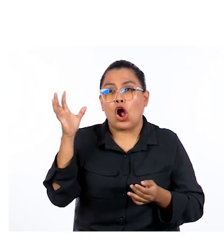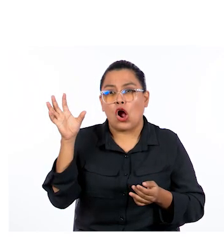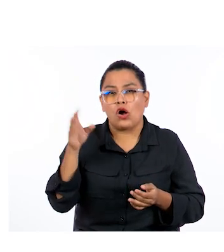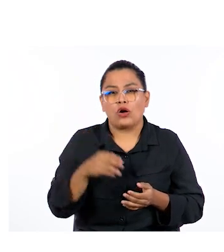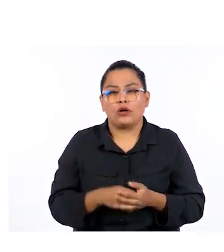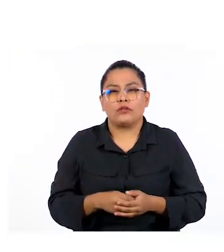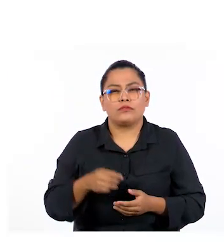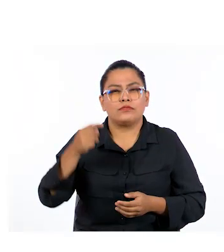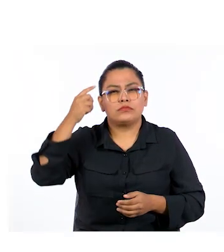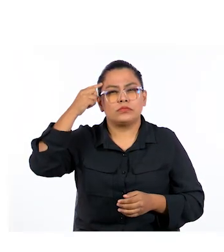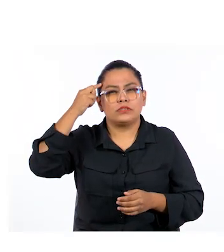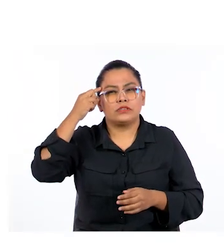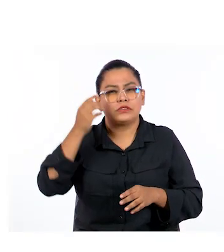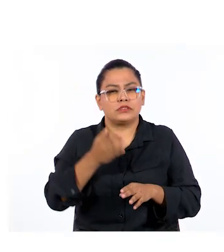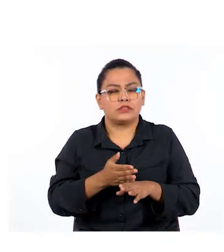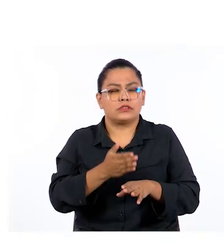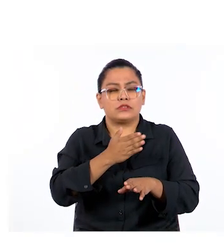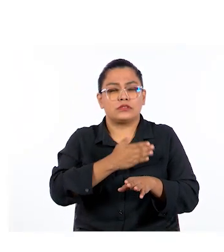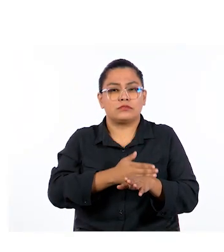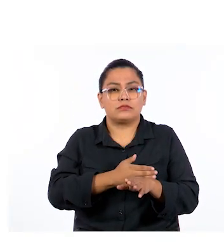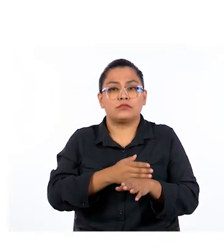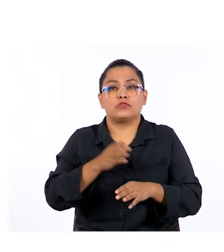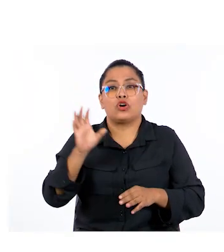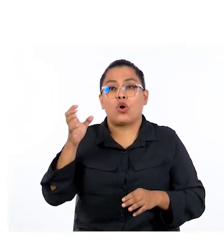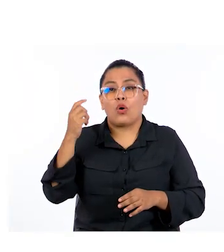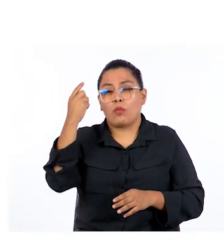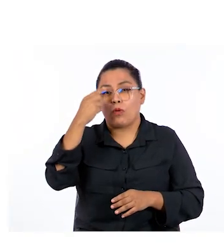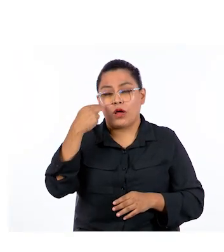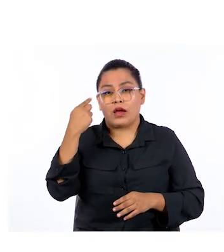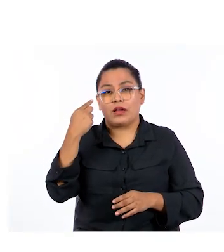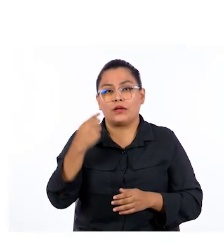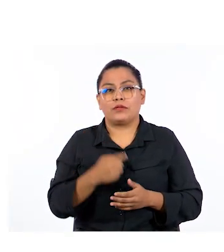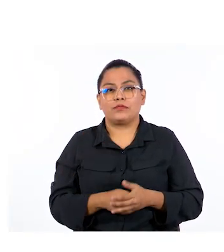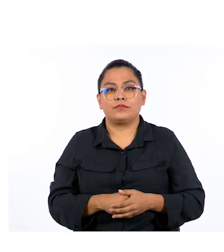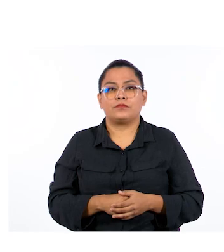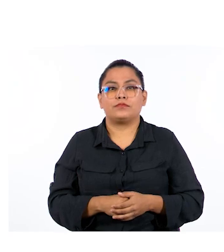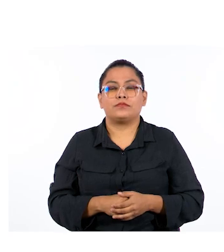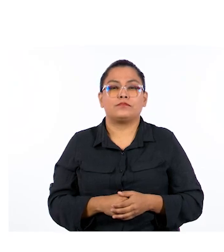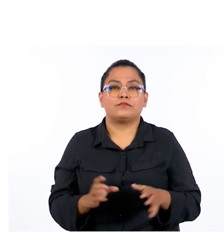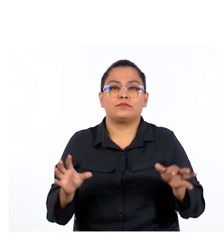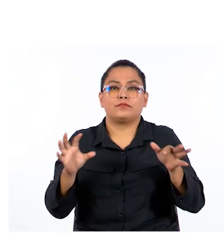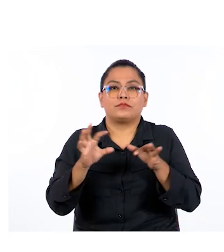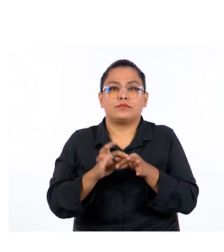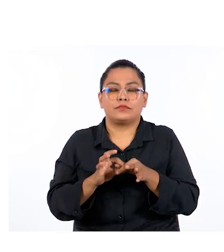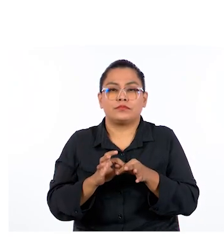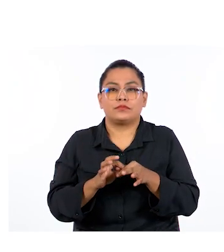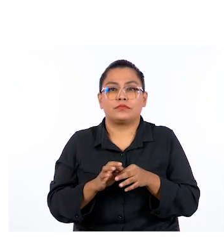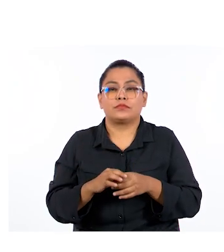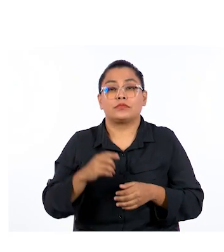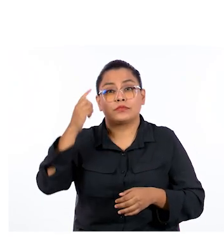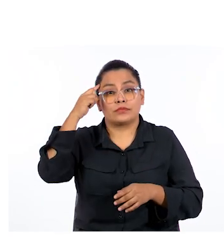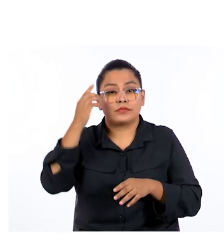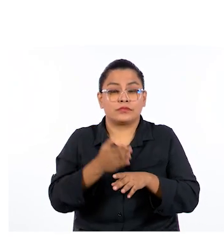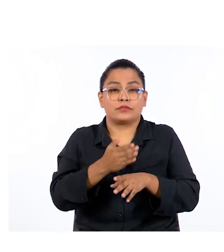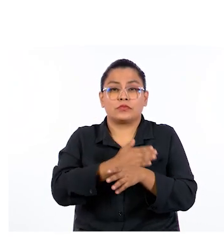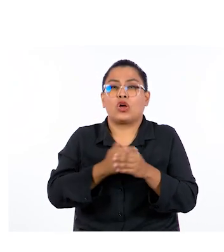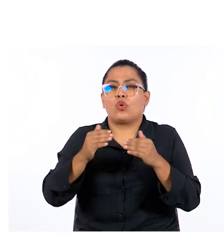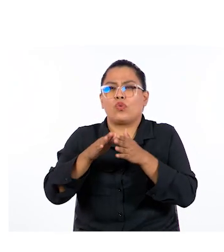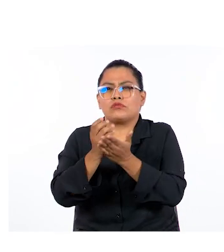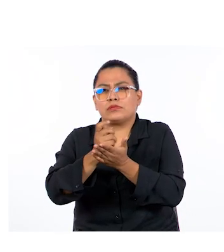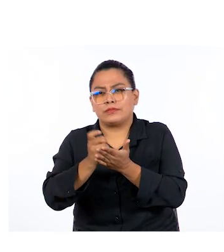ubicar con el color morado. Esta se relaciona con la anticipación del libro de texto. Por otra parte tenemos